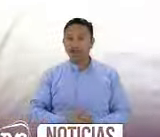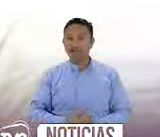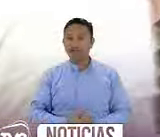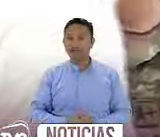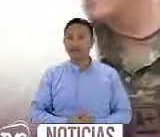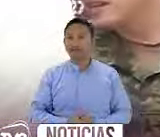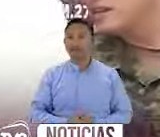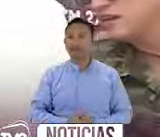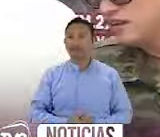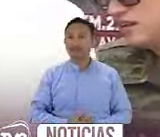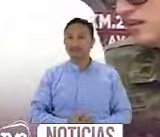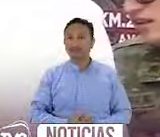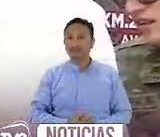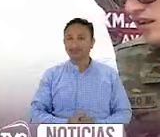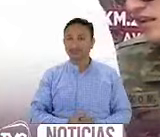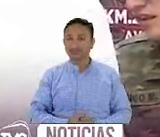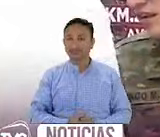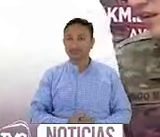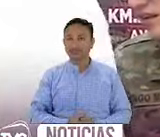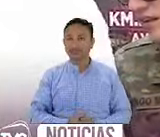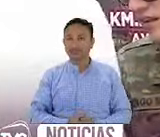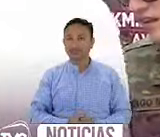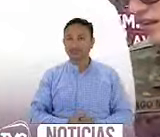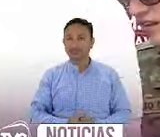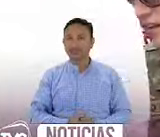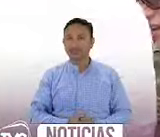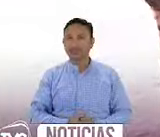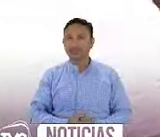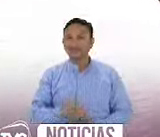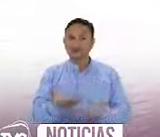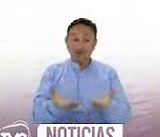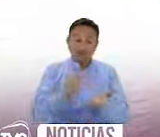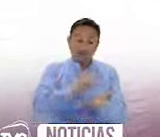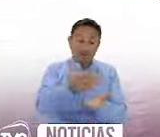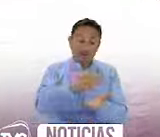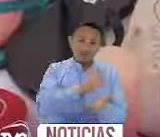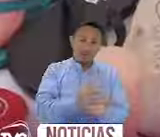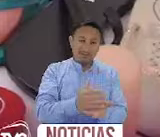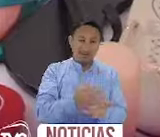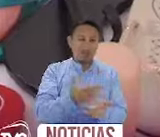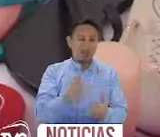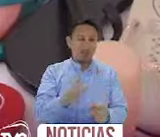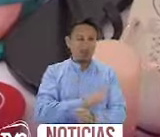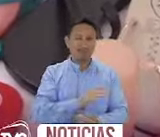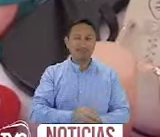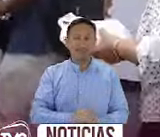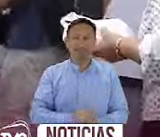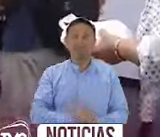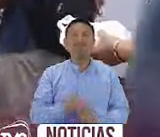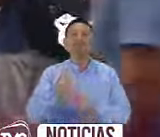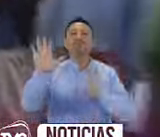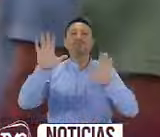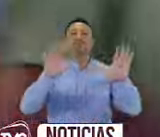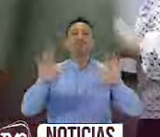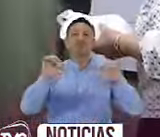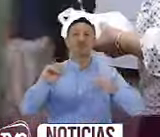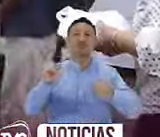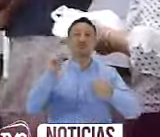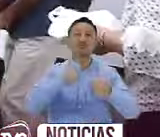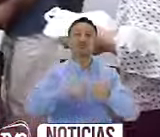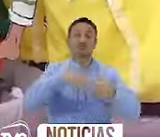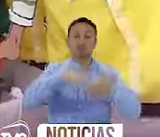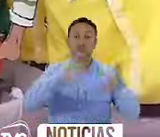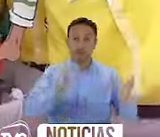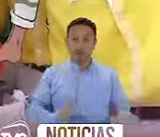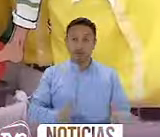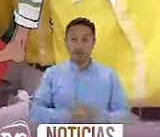y longaniza, arroz, maní, maduro. En esta feria también participaron estudiantes,